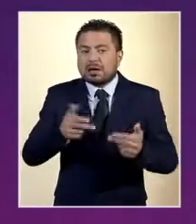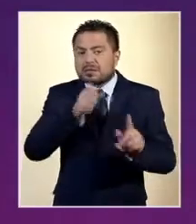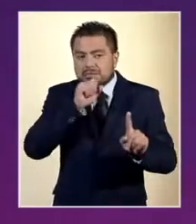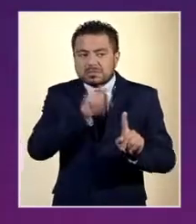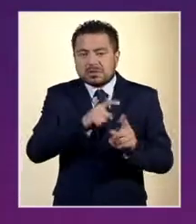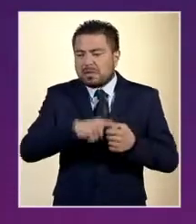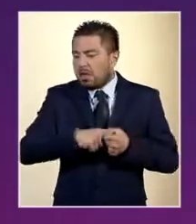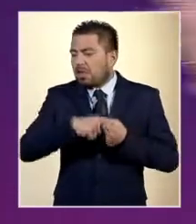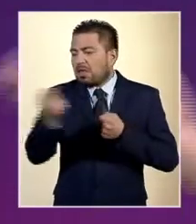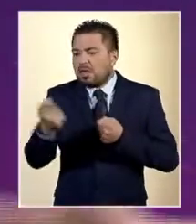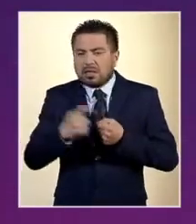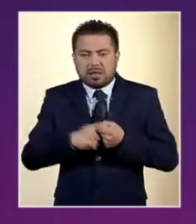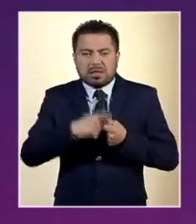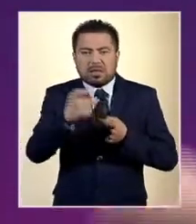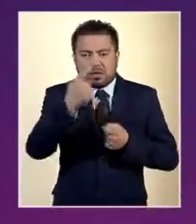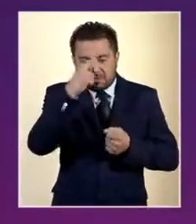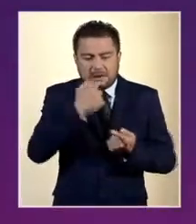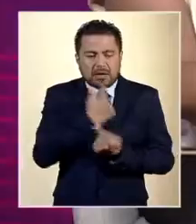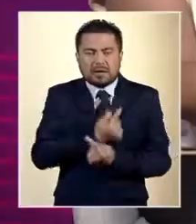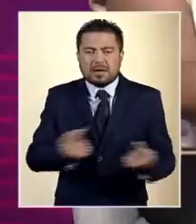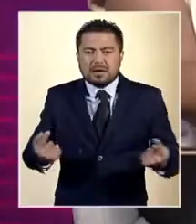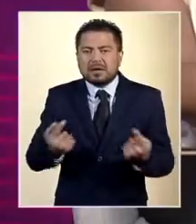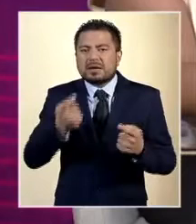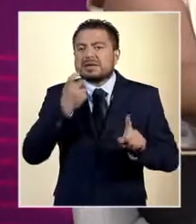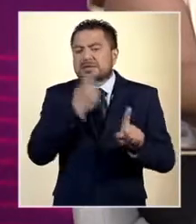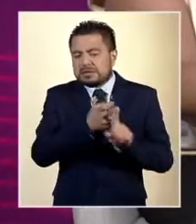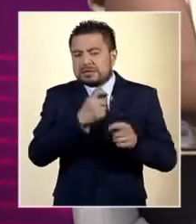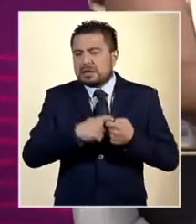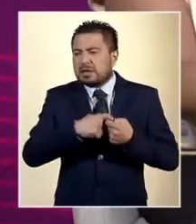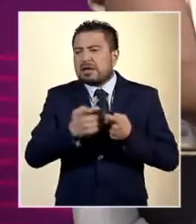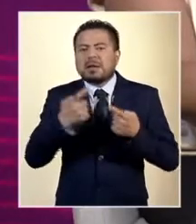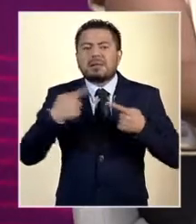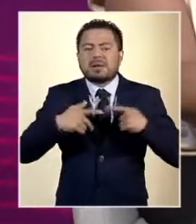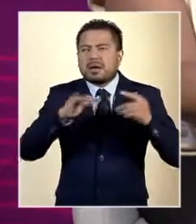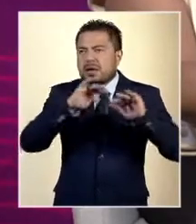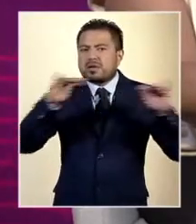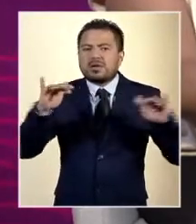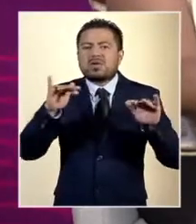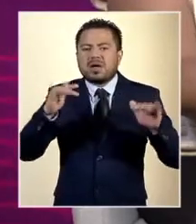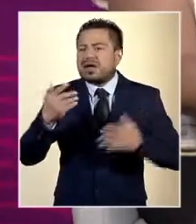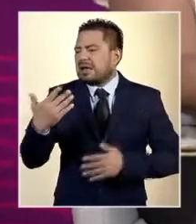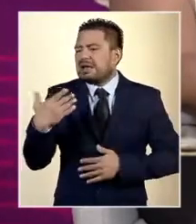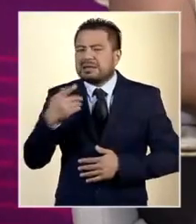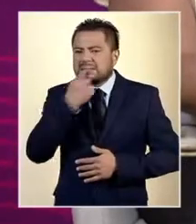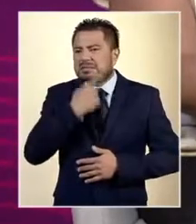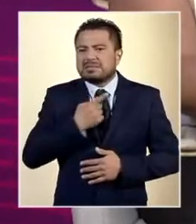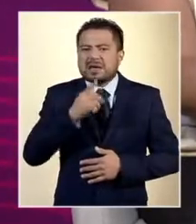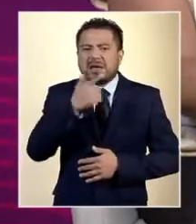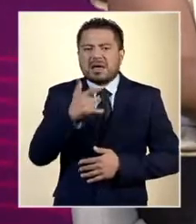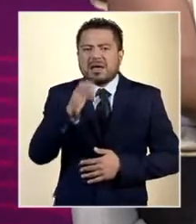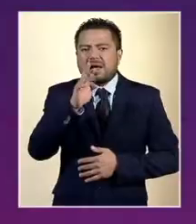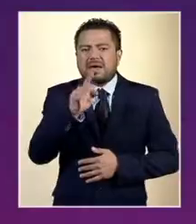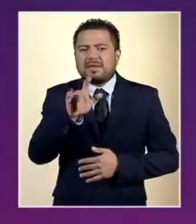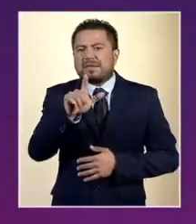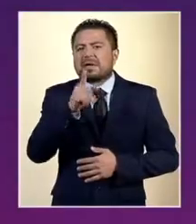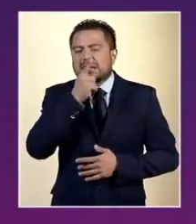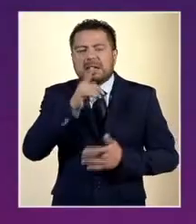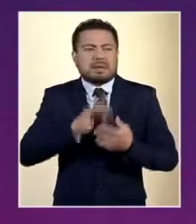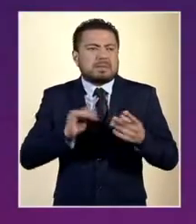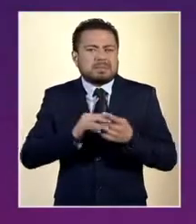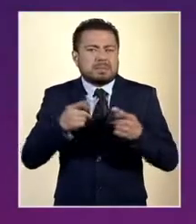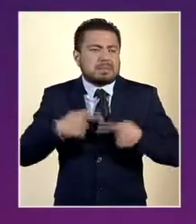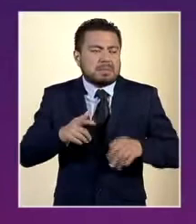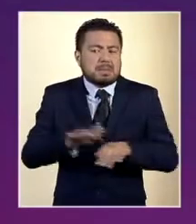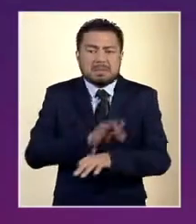esta exclusión para niños y esta exclusión también para personas mayores. Hace un momento Gabriel nos decía que hay una población mucho